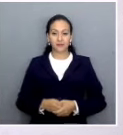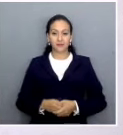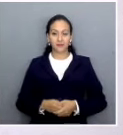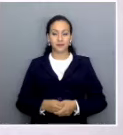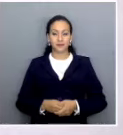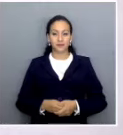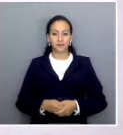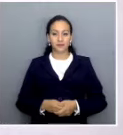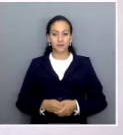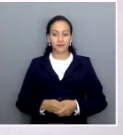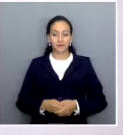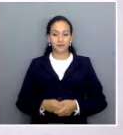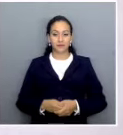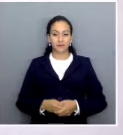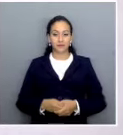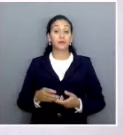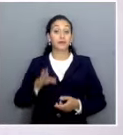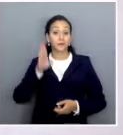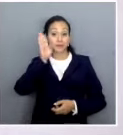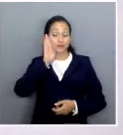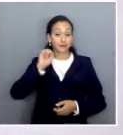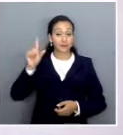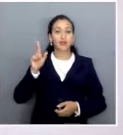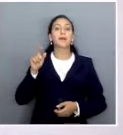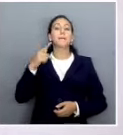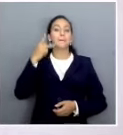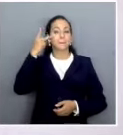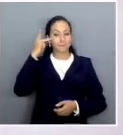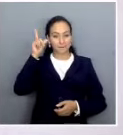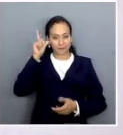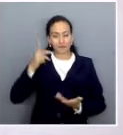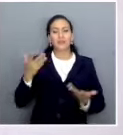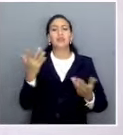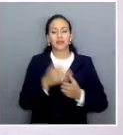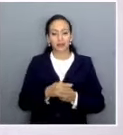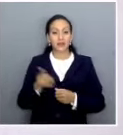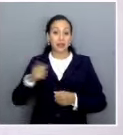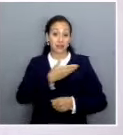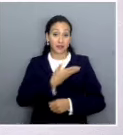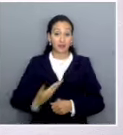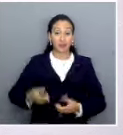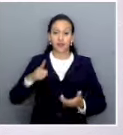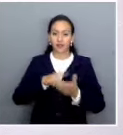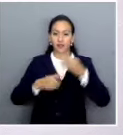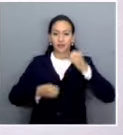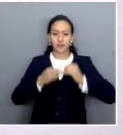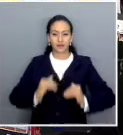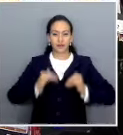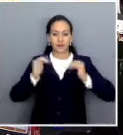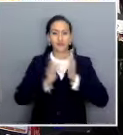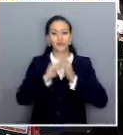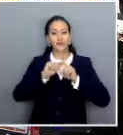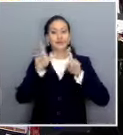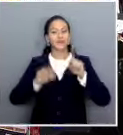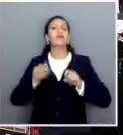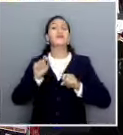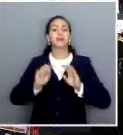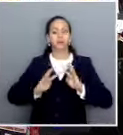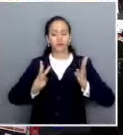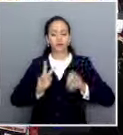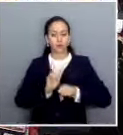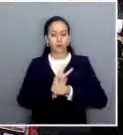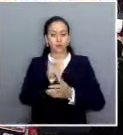La ministra presidenta de la Suprema Corte de Justicia y del Consejo de la Judicatura Federal, Norma Lucía Piña Hernández, llamó al presidente Andrés Manuel López Obrador